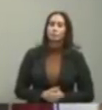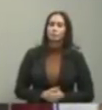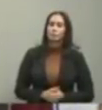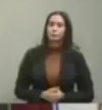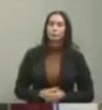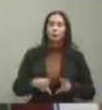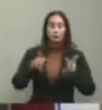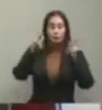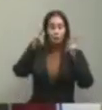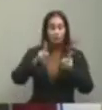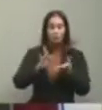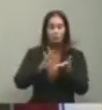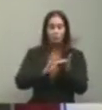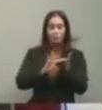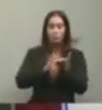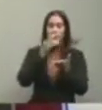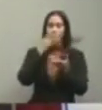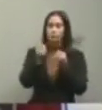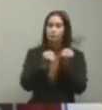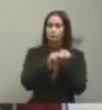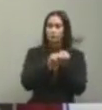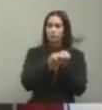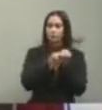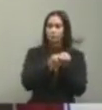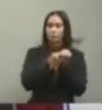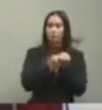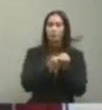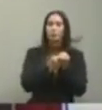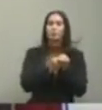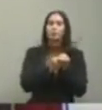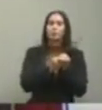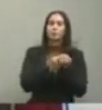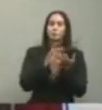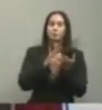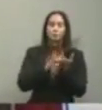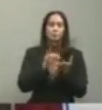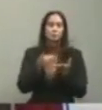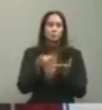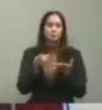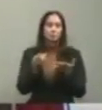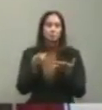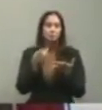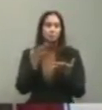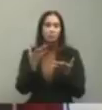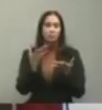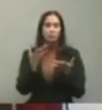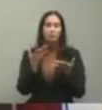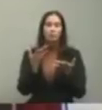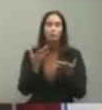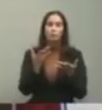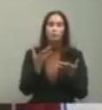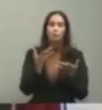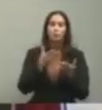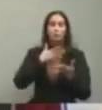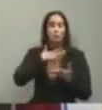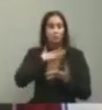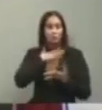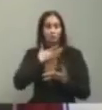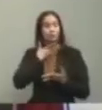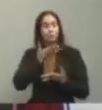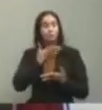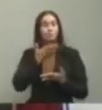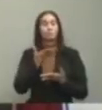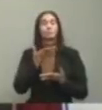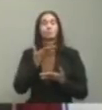tiene un tratamiento de soporte se le han suministrado soporte para la tos que tiene